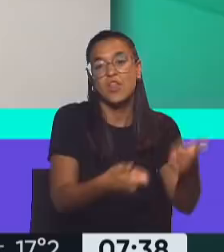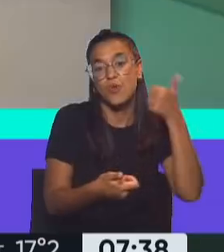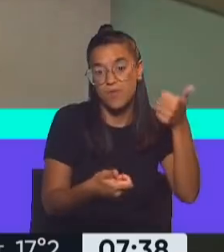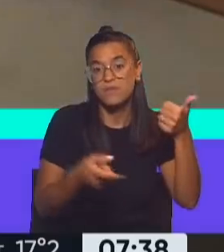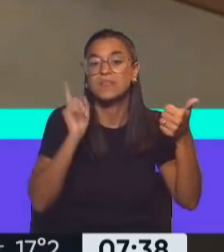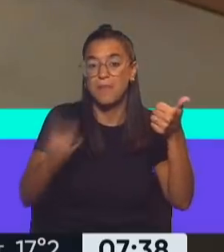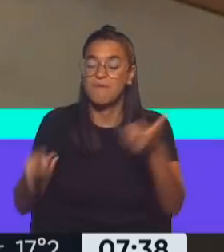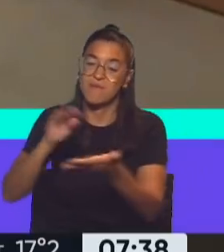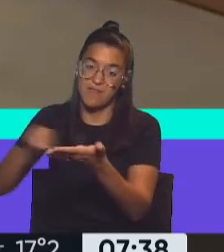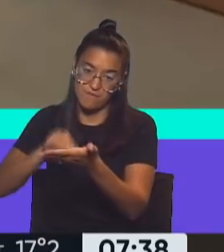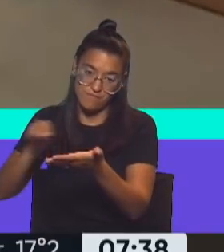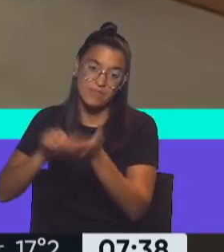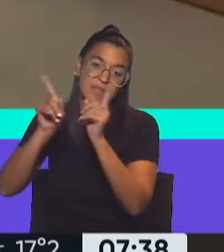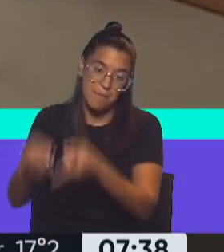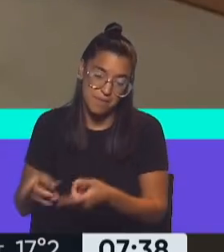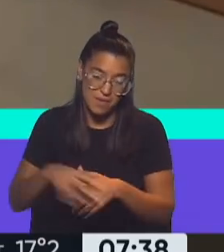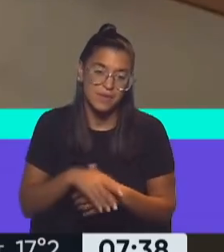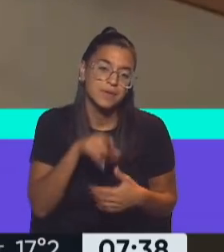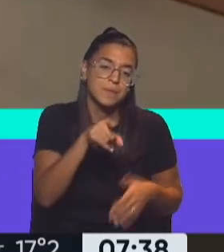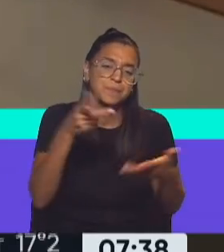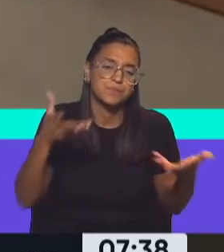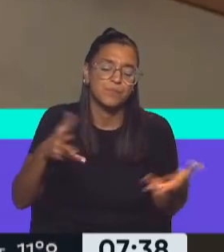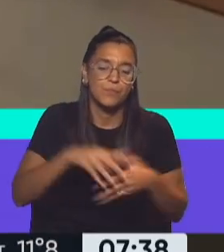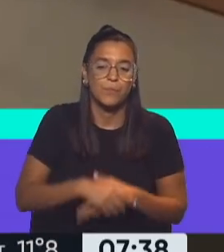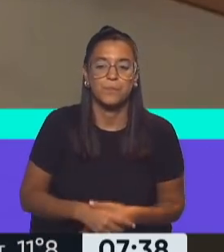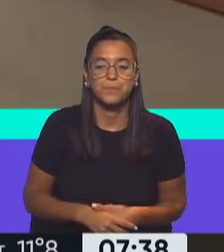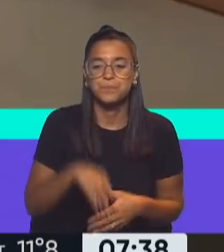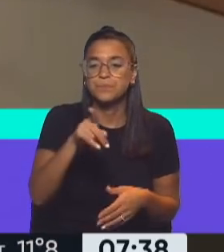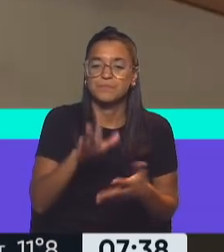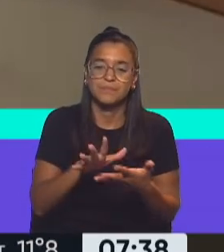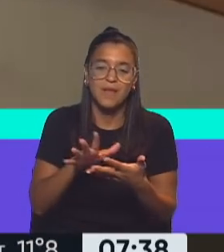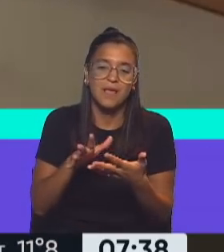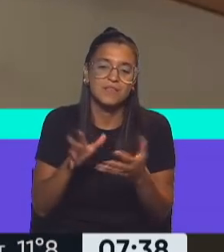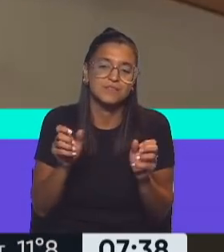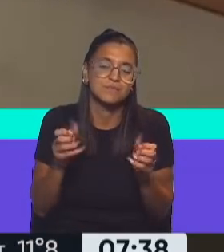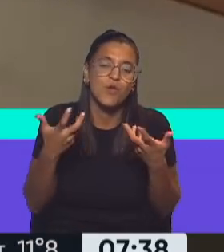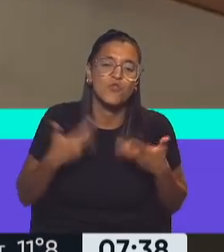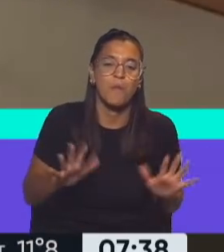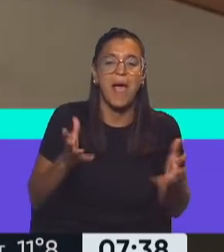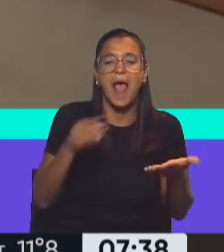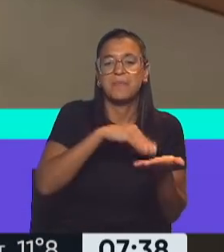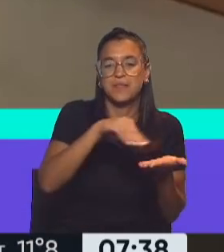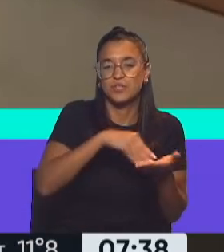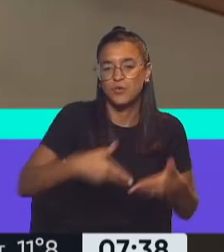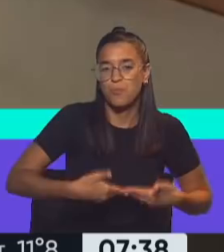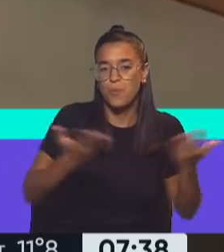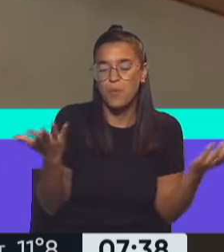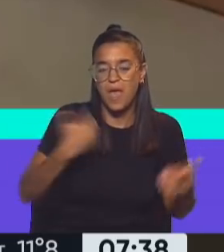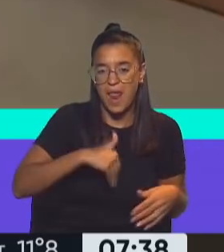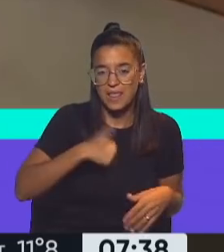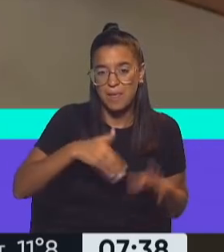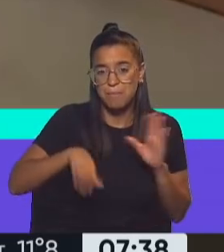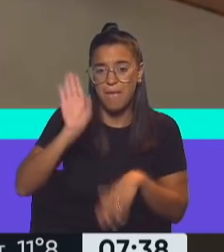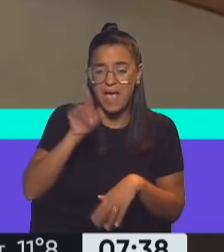los funcionarios también se benefician. Es una trama muy común en la administración pública argentina, sobre todo